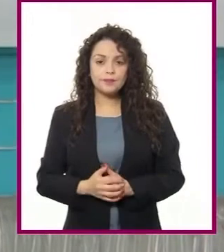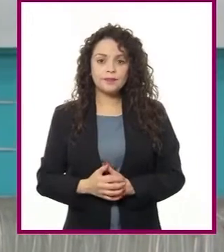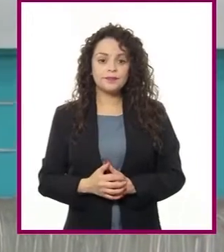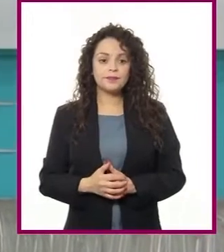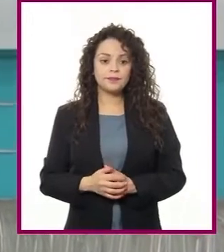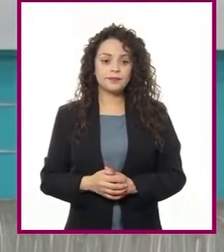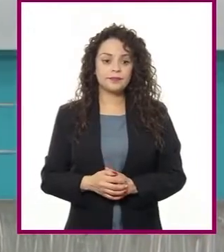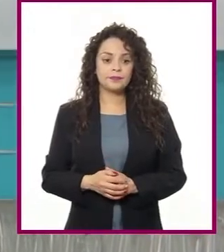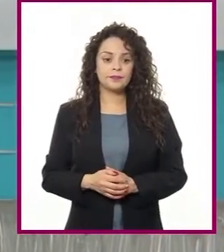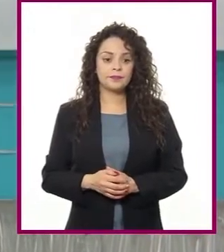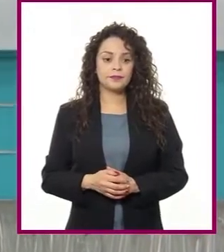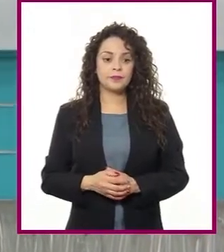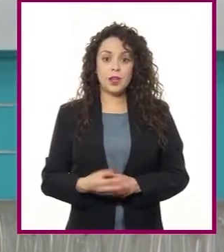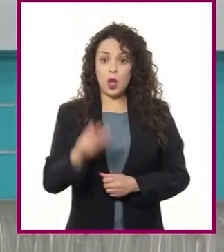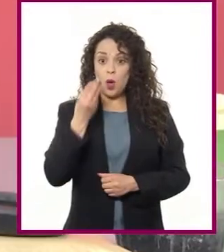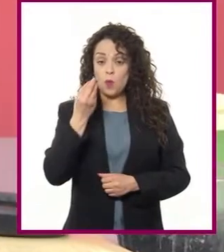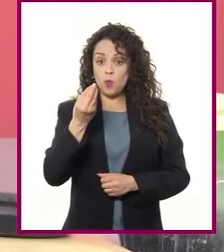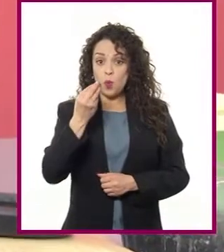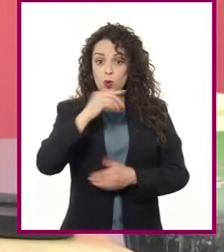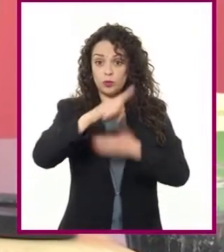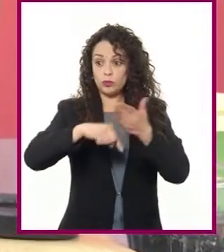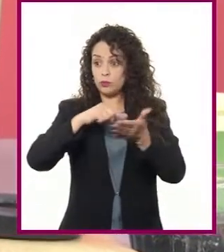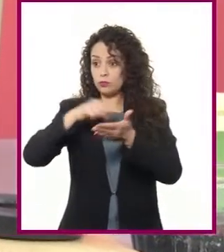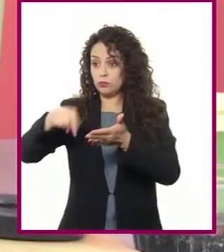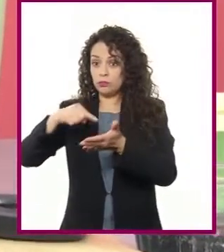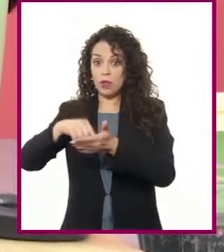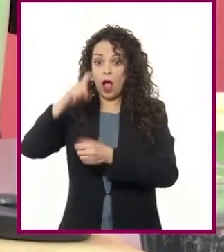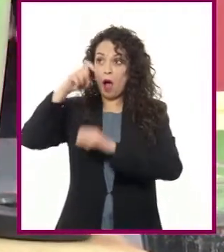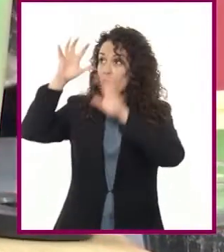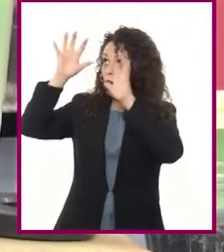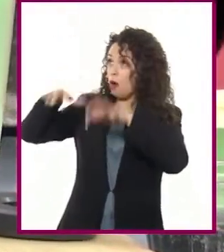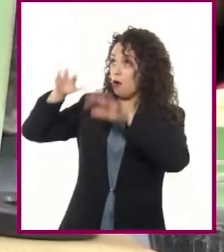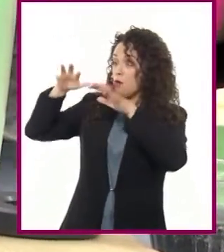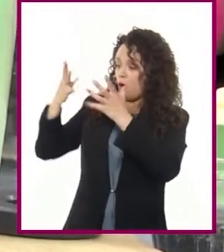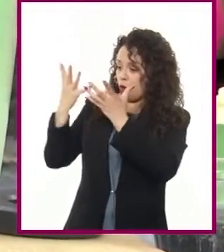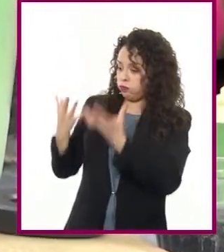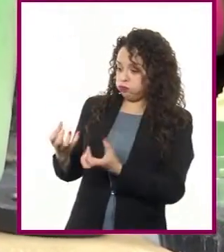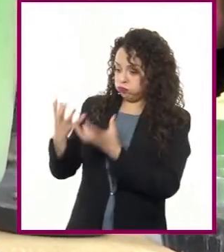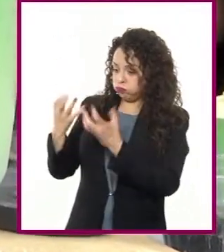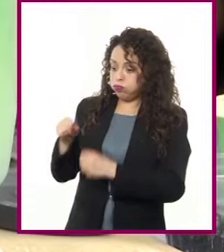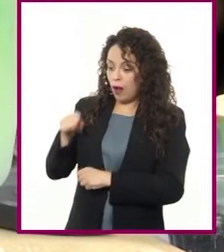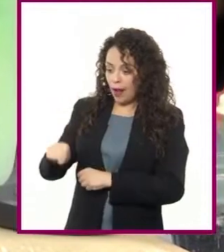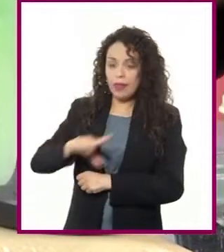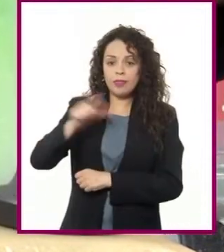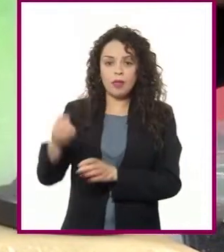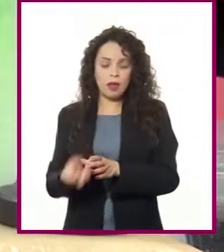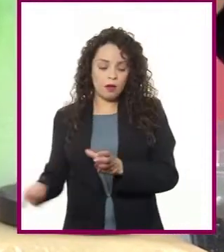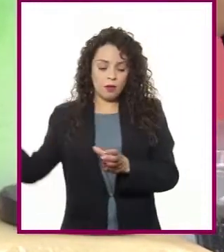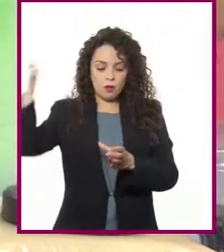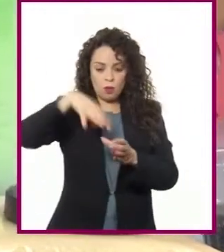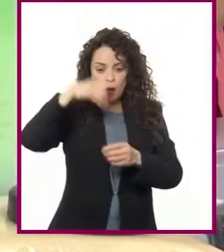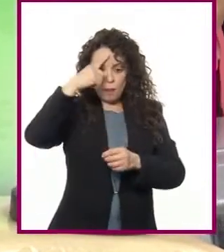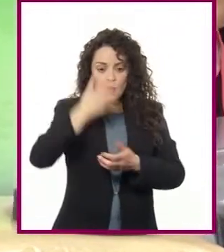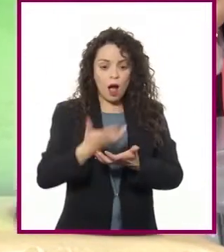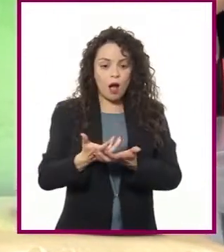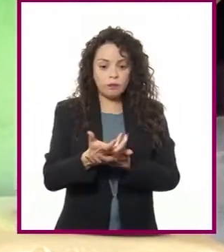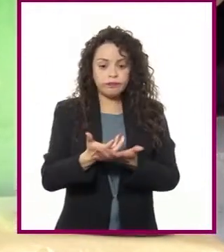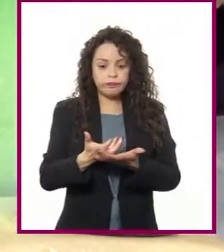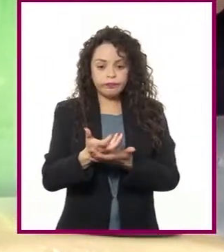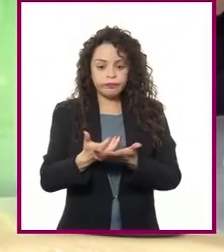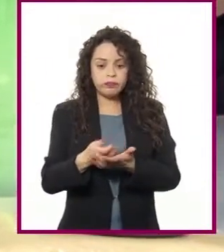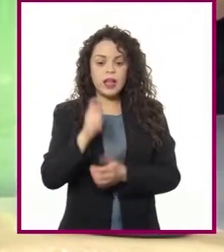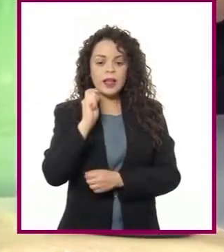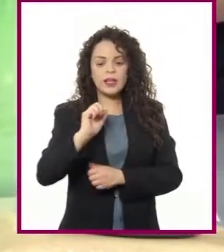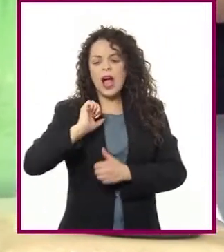En muchas localidades captan el agua de lluvia y esta es la manera en la que filtran para separar los posibles materiales sólidos